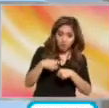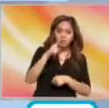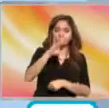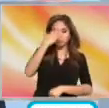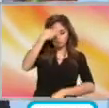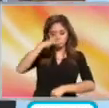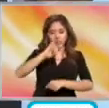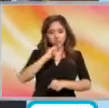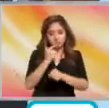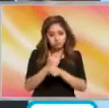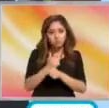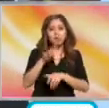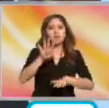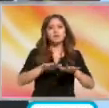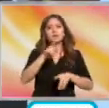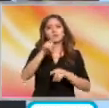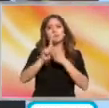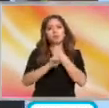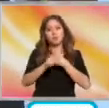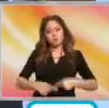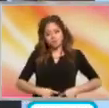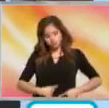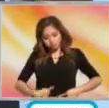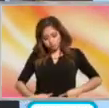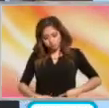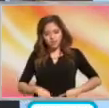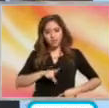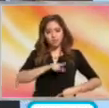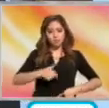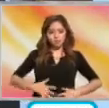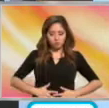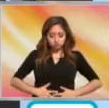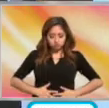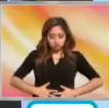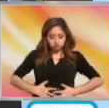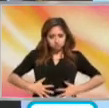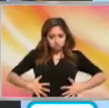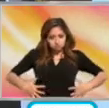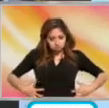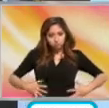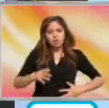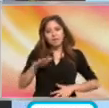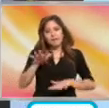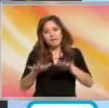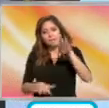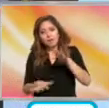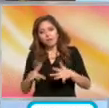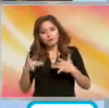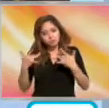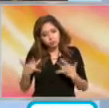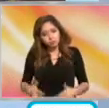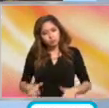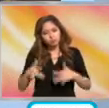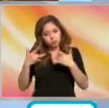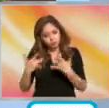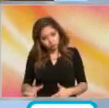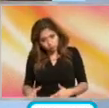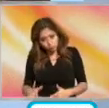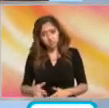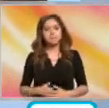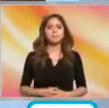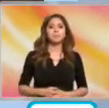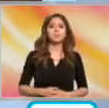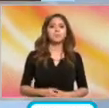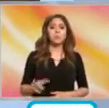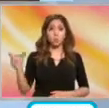tipo mala digestión, distensión abdominal, eventualmente dolor, ¿sí? Cuando es un cuadro